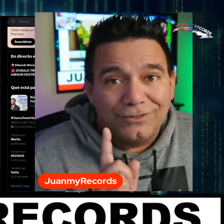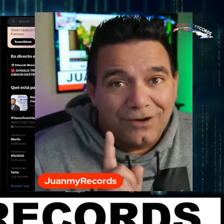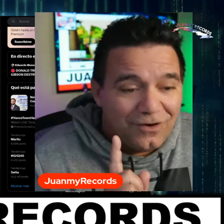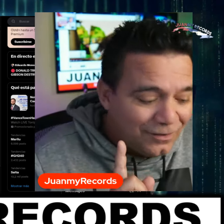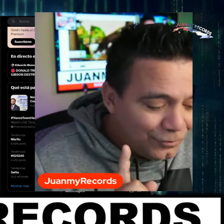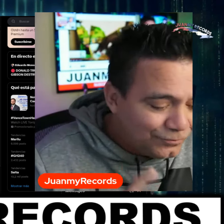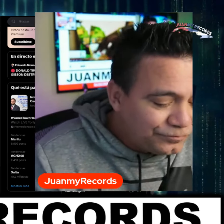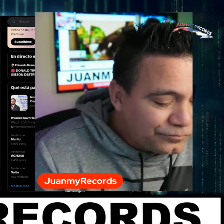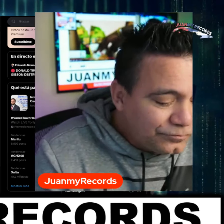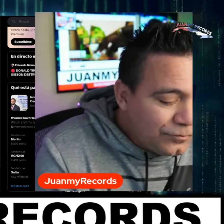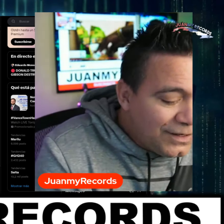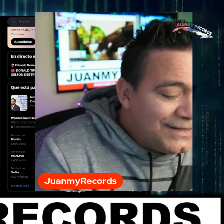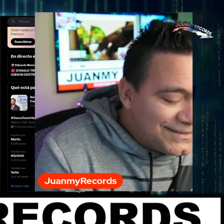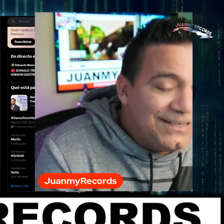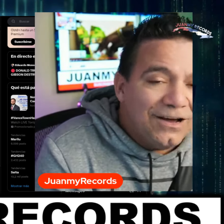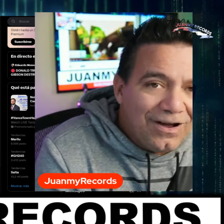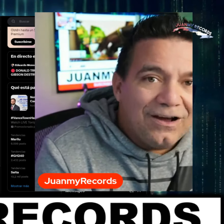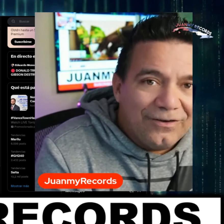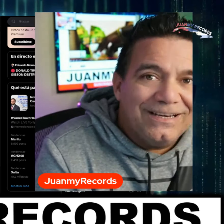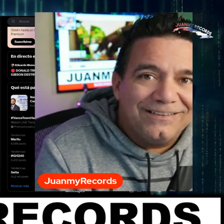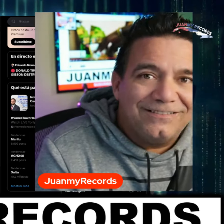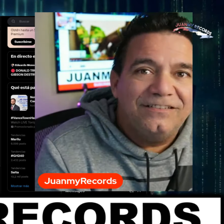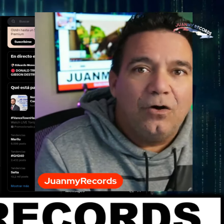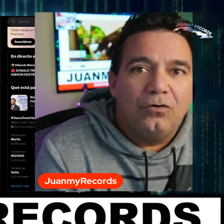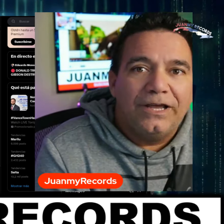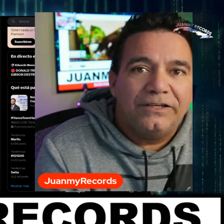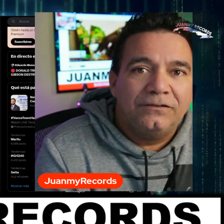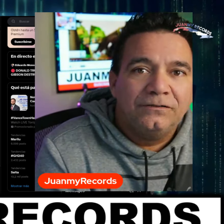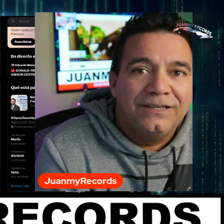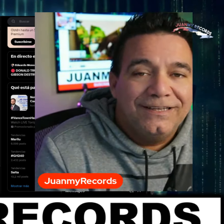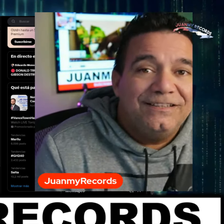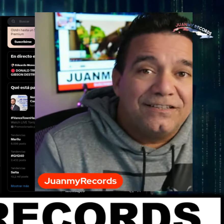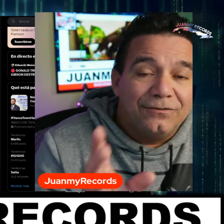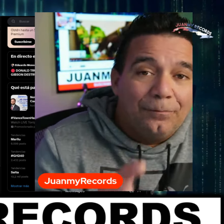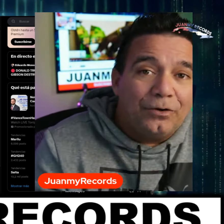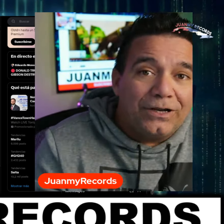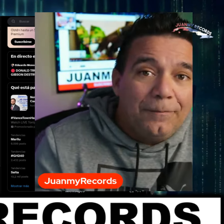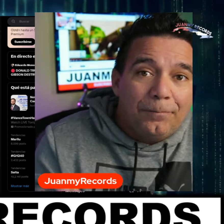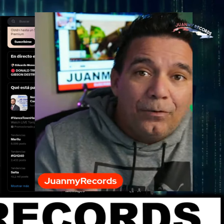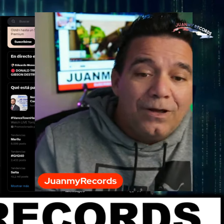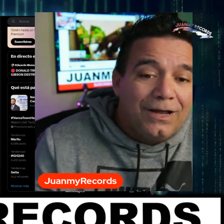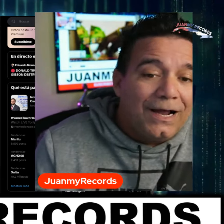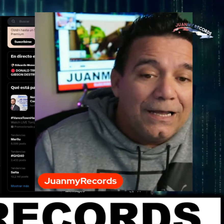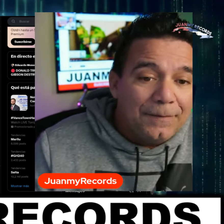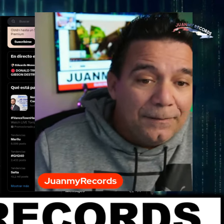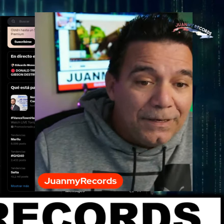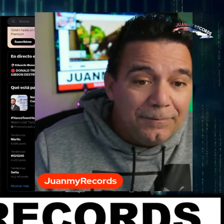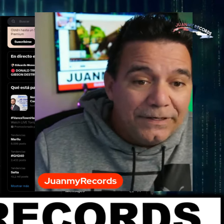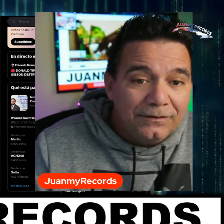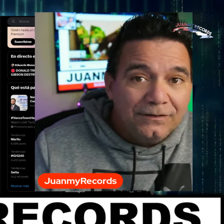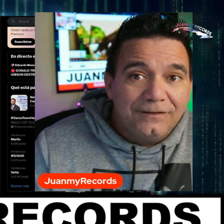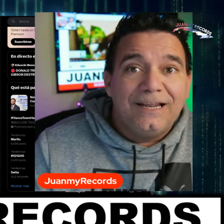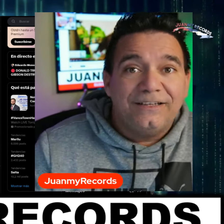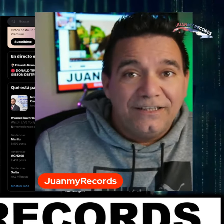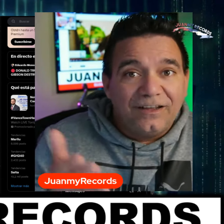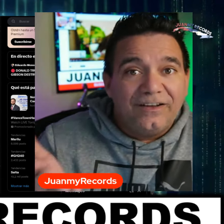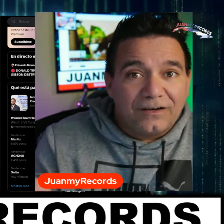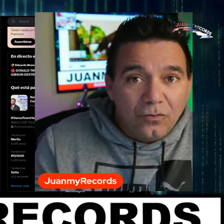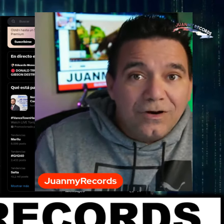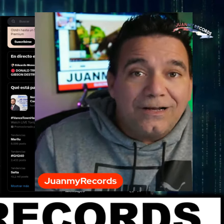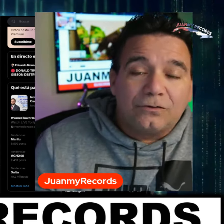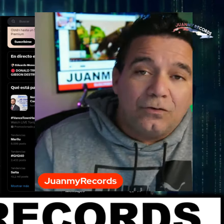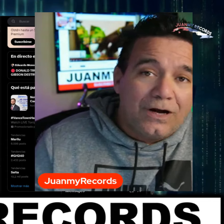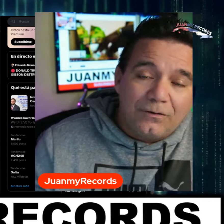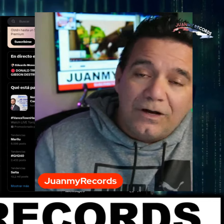cubano trabajador, sí las vas a ver en las tiendas online. Y si vas, por ejemplo, a la MIPYME de la nieta de